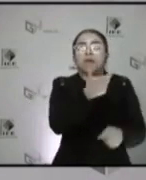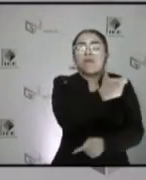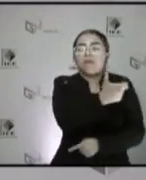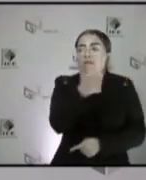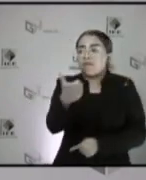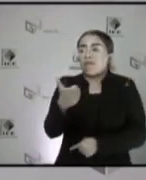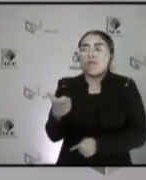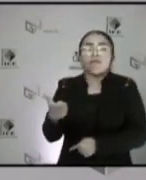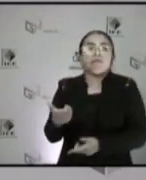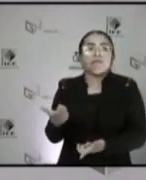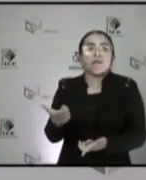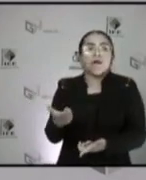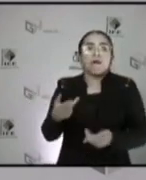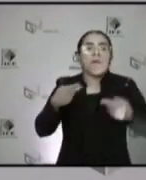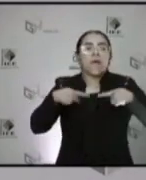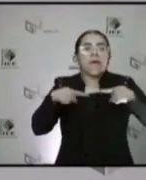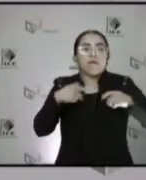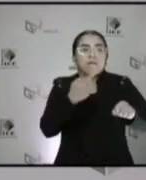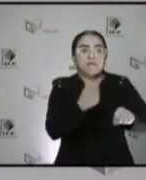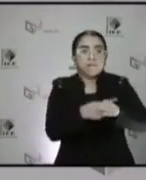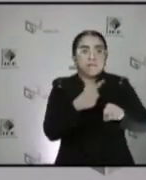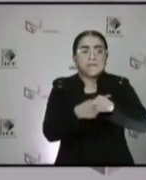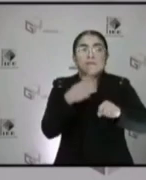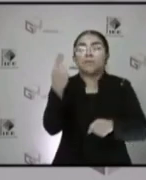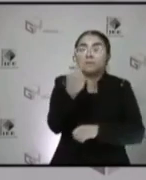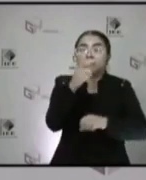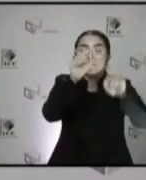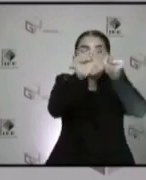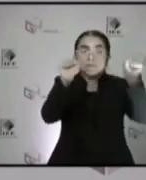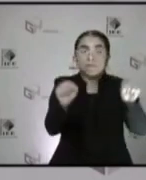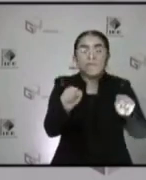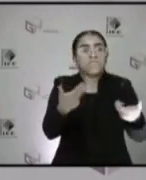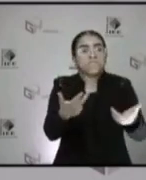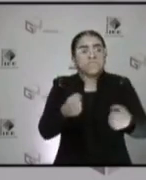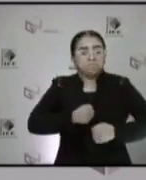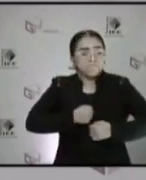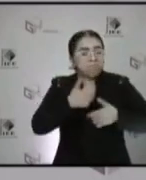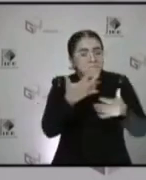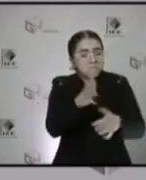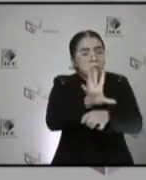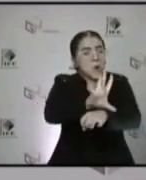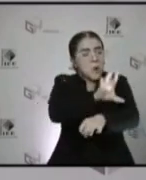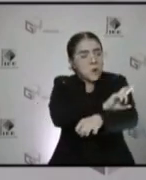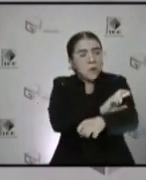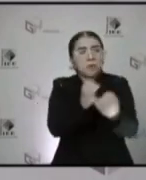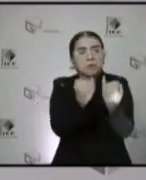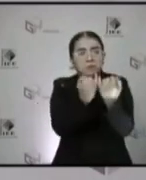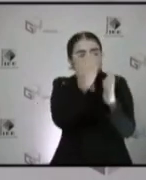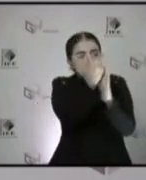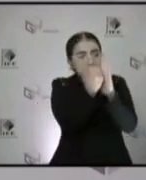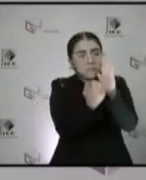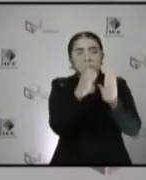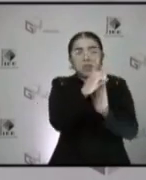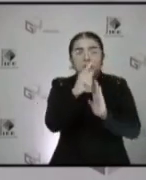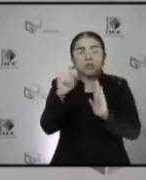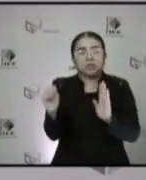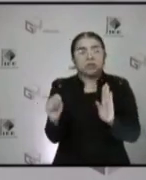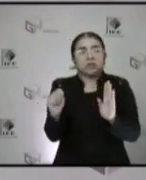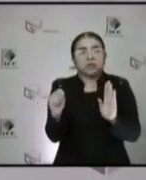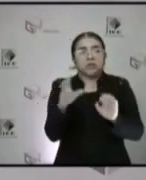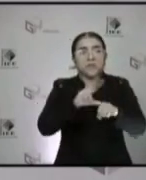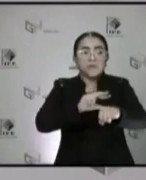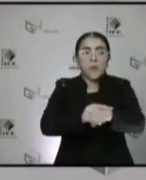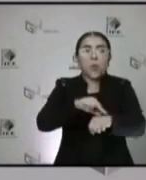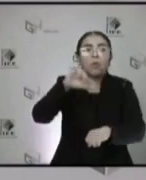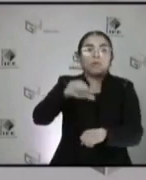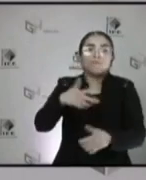los pacientes. Necesitamos un sistema nacional que se hable, que se coordine en los distritos médicos que tenemos